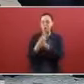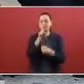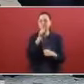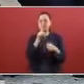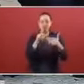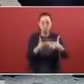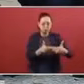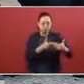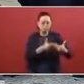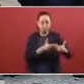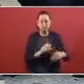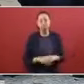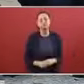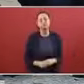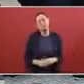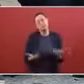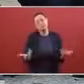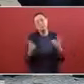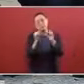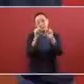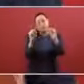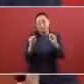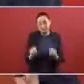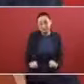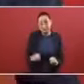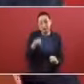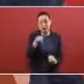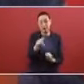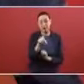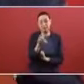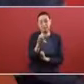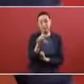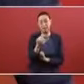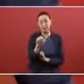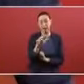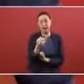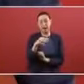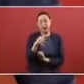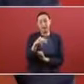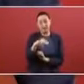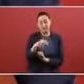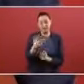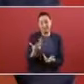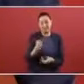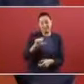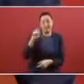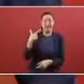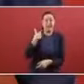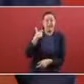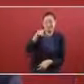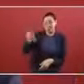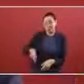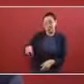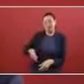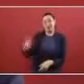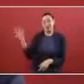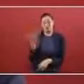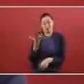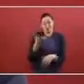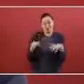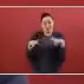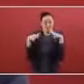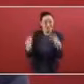precisamente. Ese sistema de Claranet es un sistema que emerge de un régimen anterior. Nosotros, en la